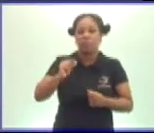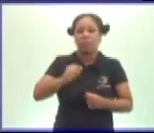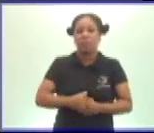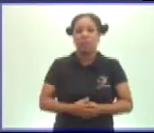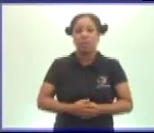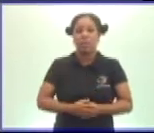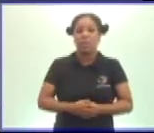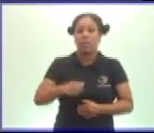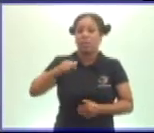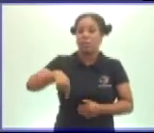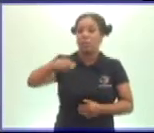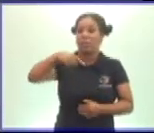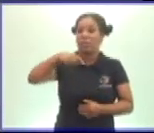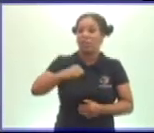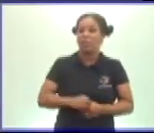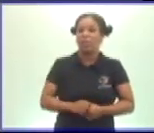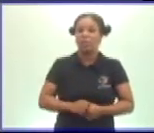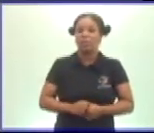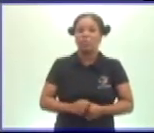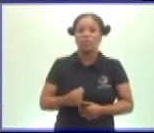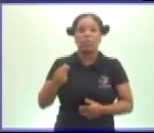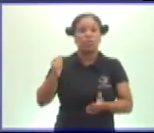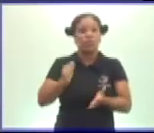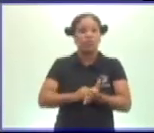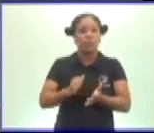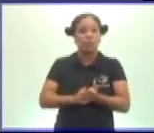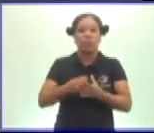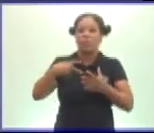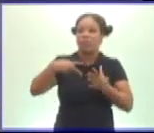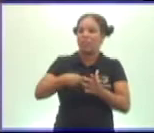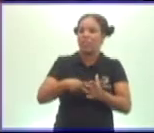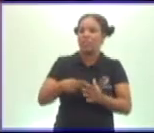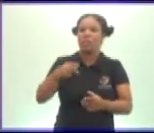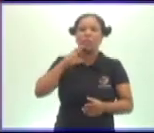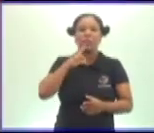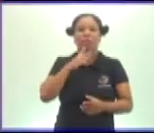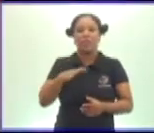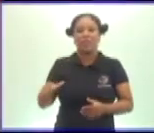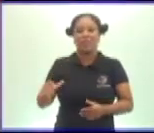es una disolución de un sólido en un líquido.